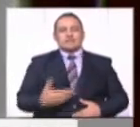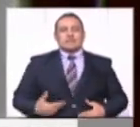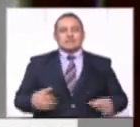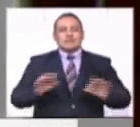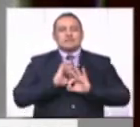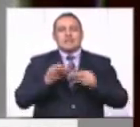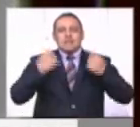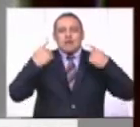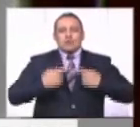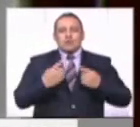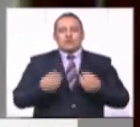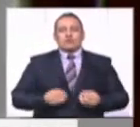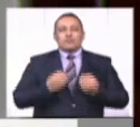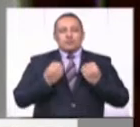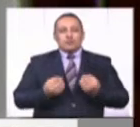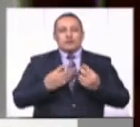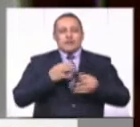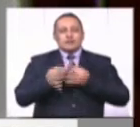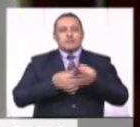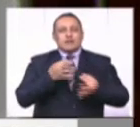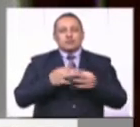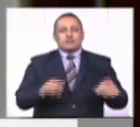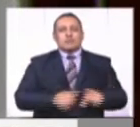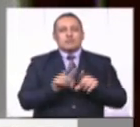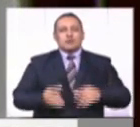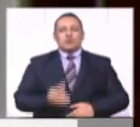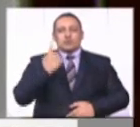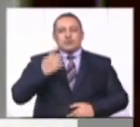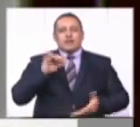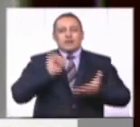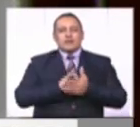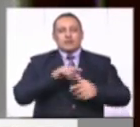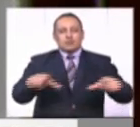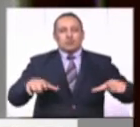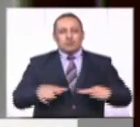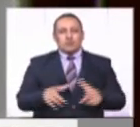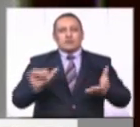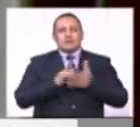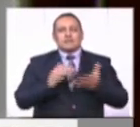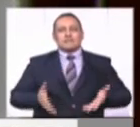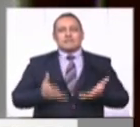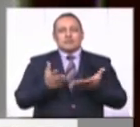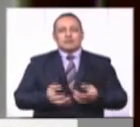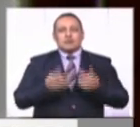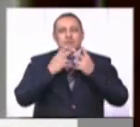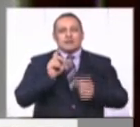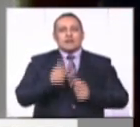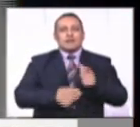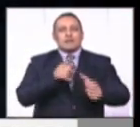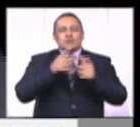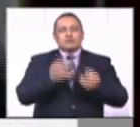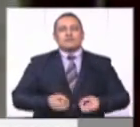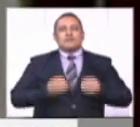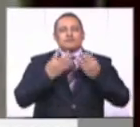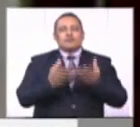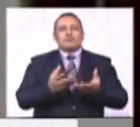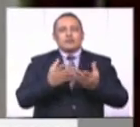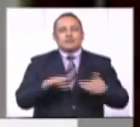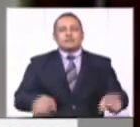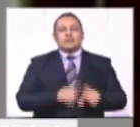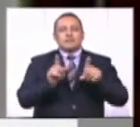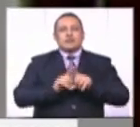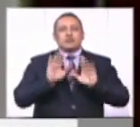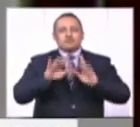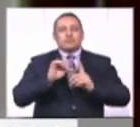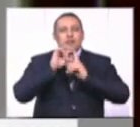ningún acuerdo manifestando únicamente que dichos espacios se crearon para que el pueblo se exprese Esa